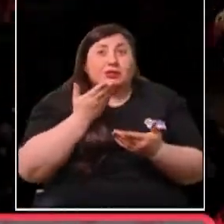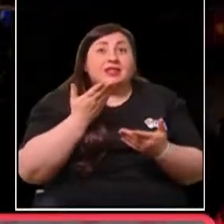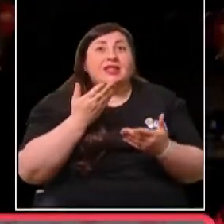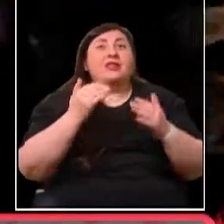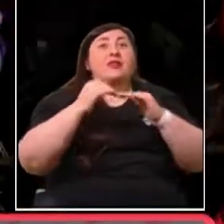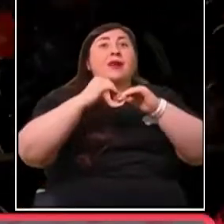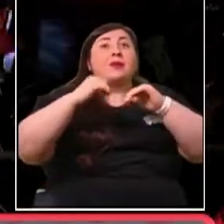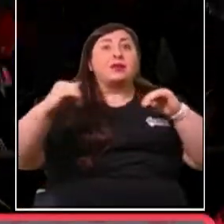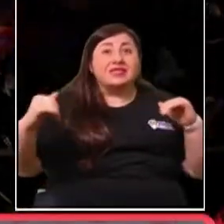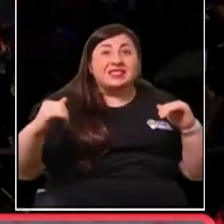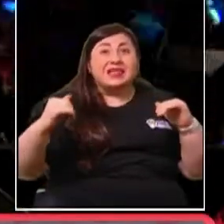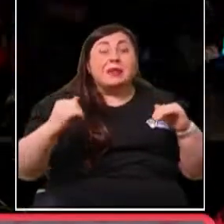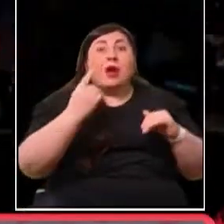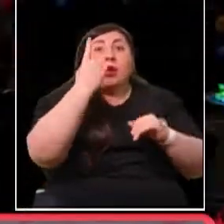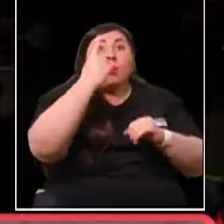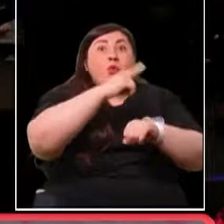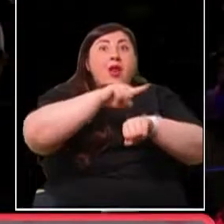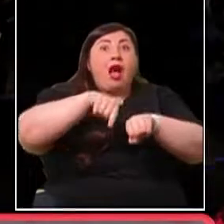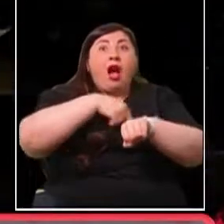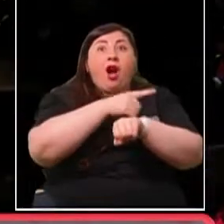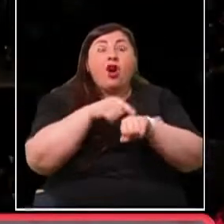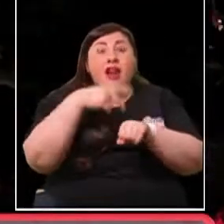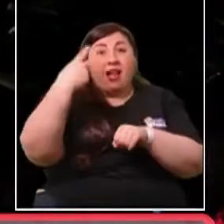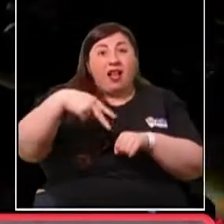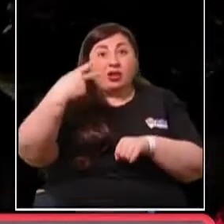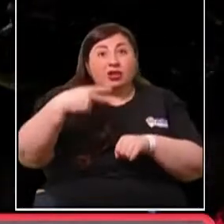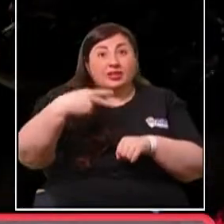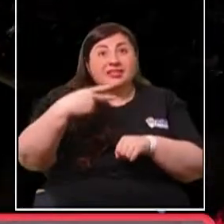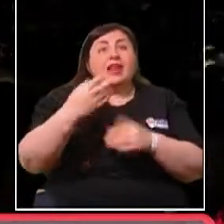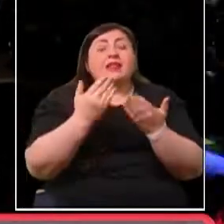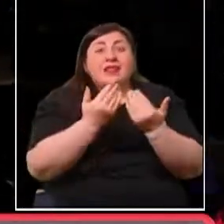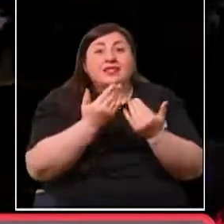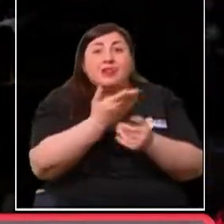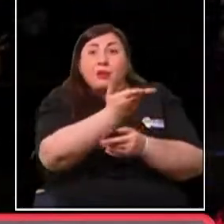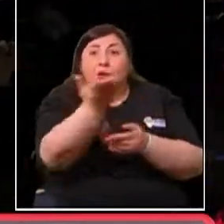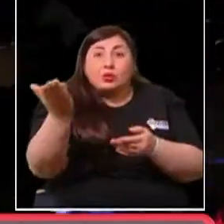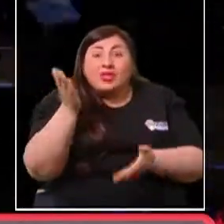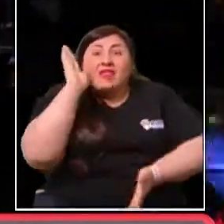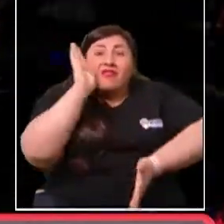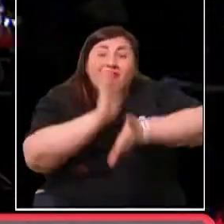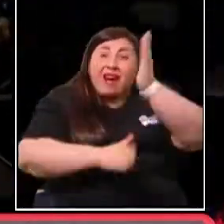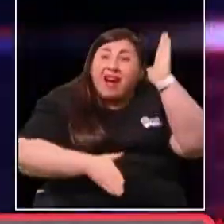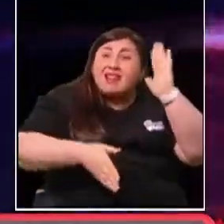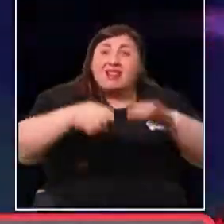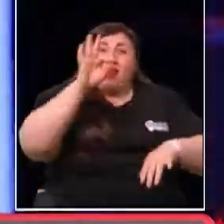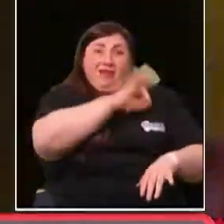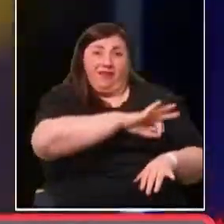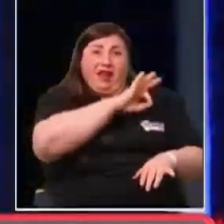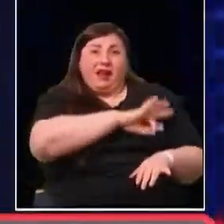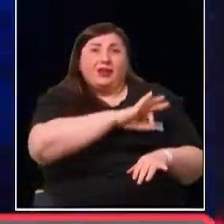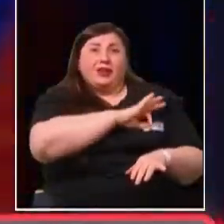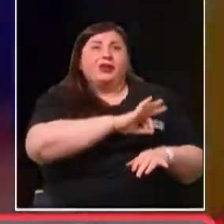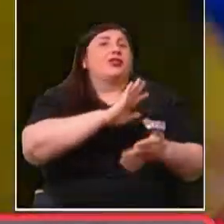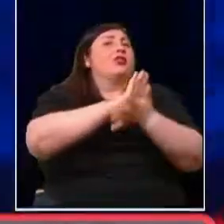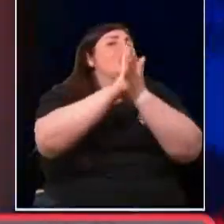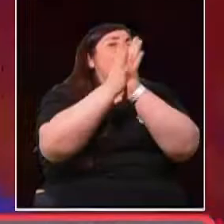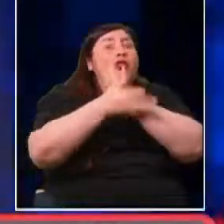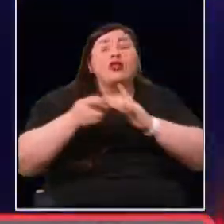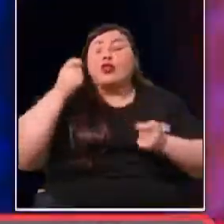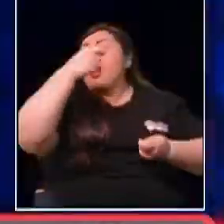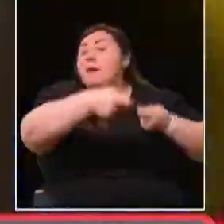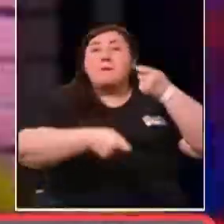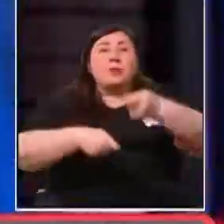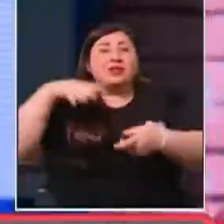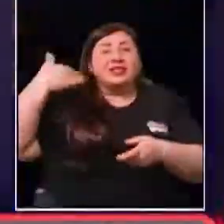separar por una hora durante las noticias. Necesitamos que vayan al banco. Todos los aportes son